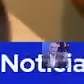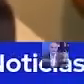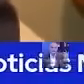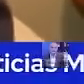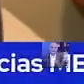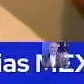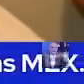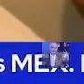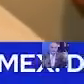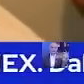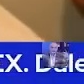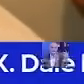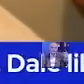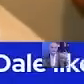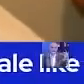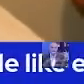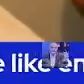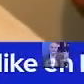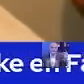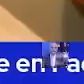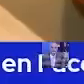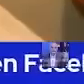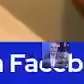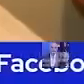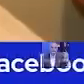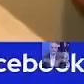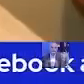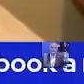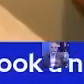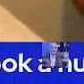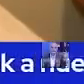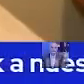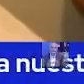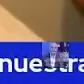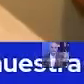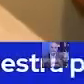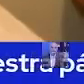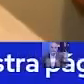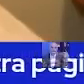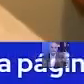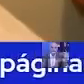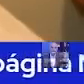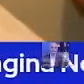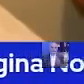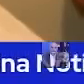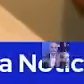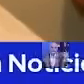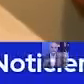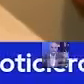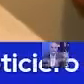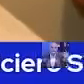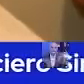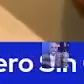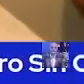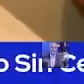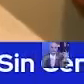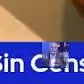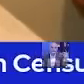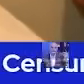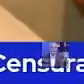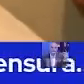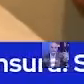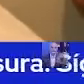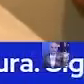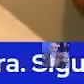con reservas, entendió el que entendió. El embajador de Estados Unidos en México, Ken Salazar, acudió ayer a Palacio Nacional a 6 días de que